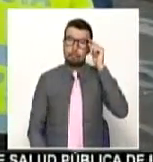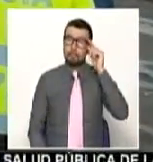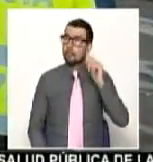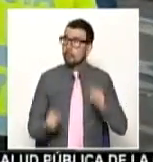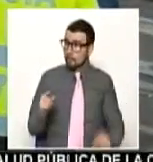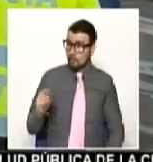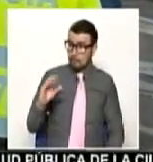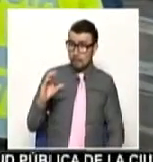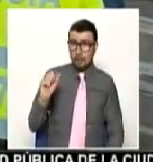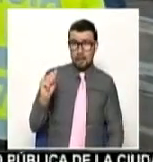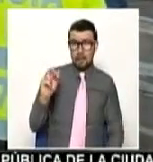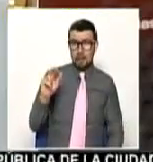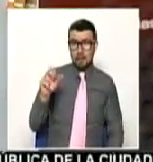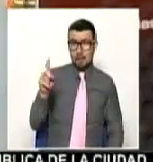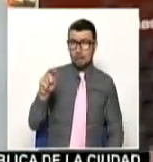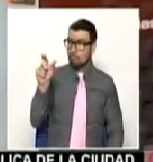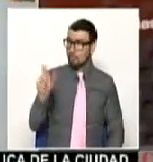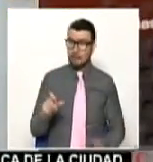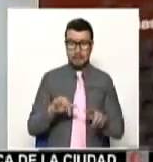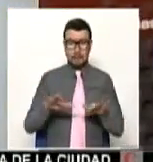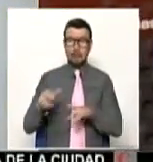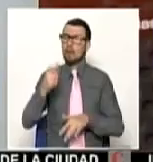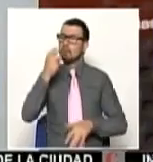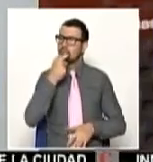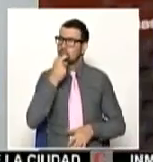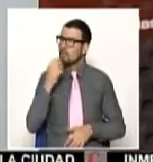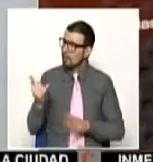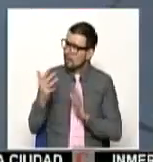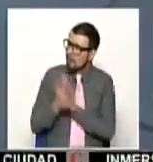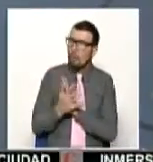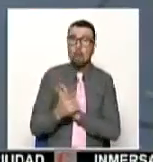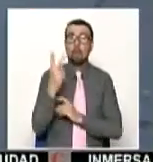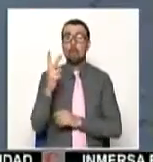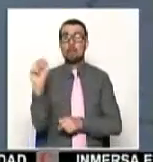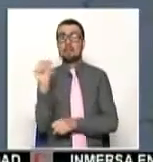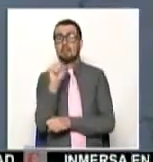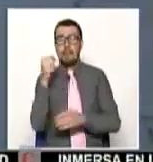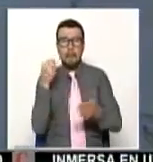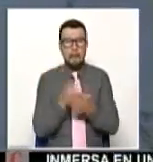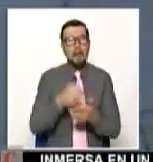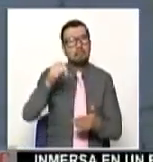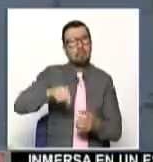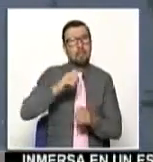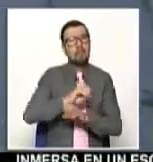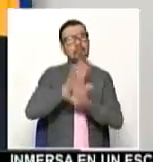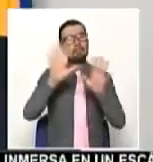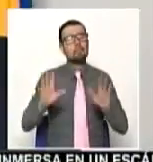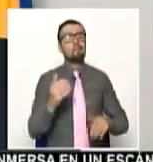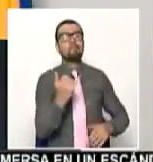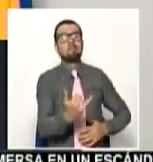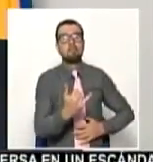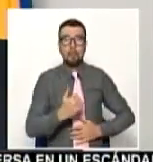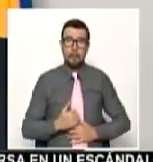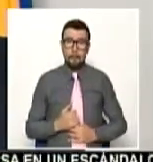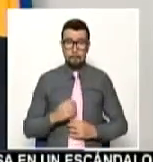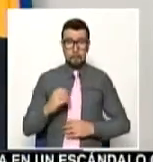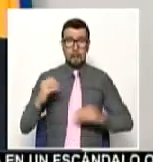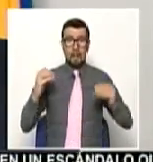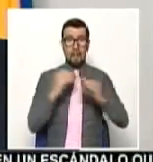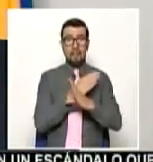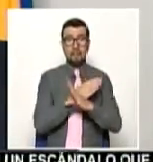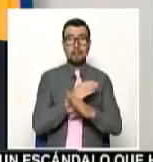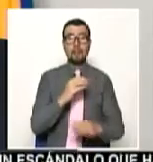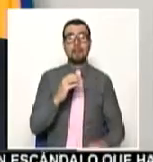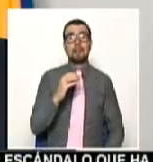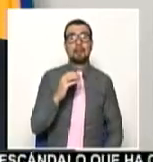Carlos Alberto Gaviria, secretario de Tránsito de Manizales, informó sobre los dos accidentes presentados esta mañana en la zona metropolitana. En la avenida Aquilino